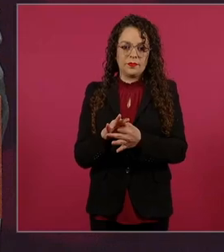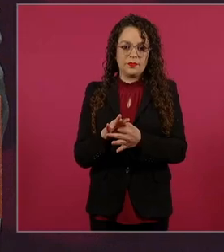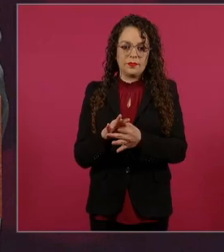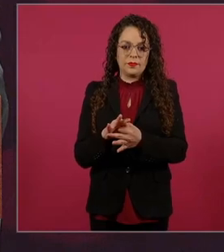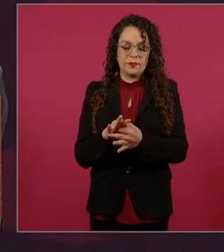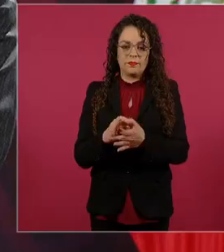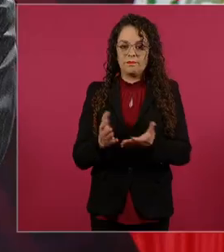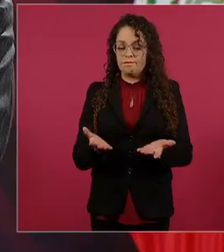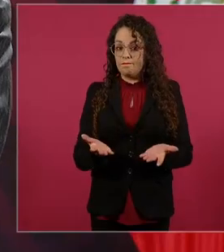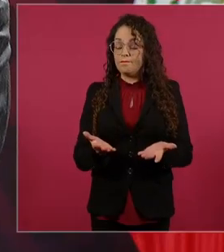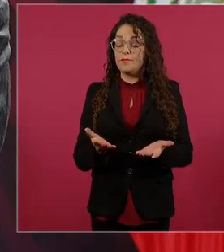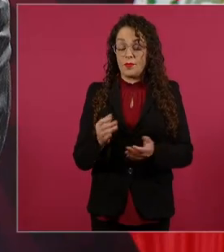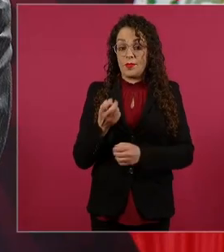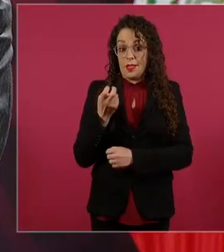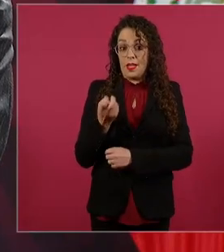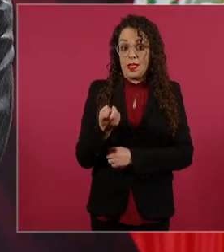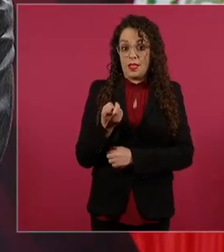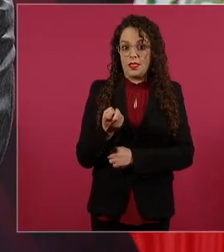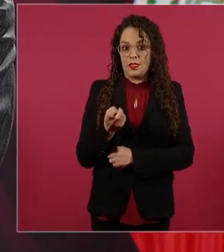y así este